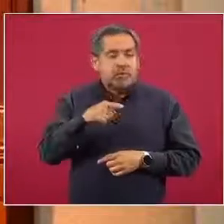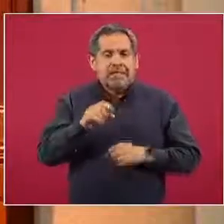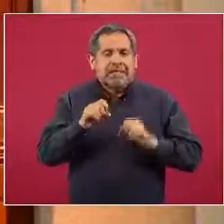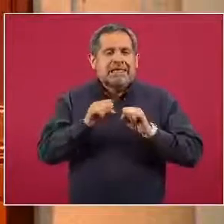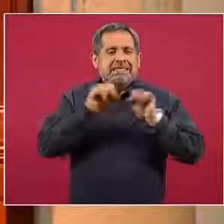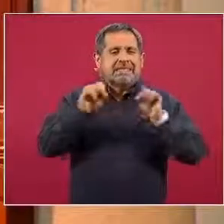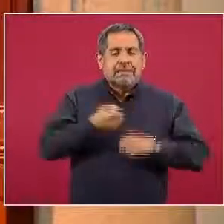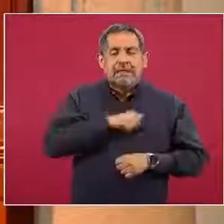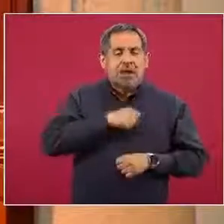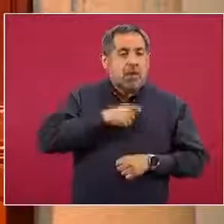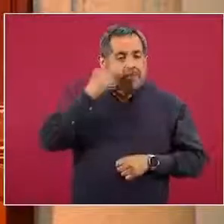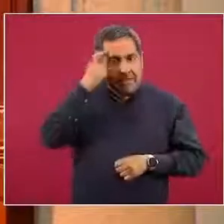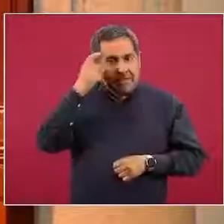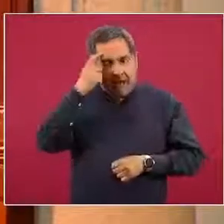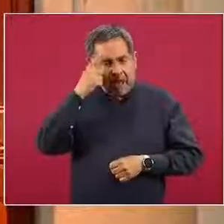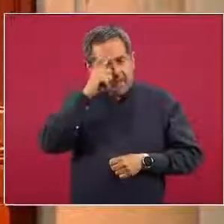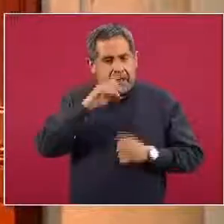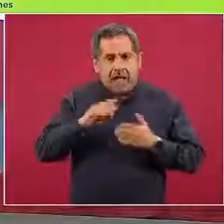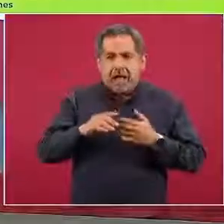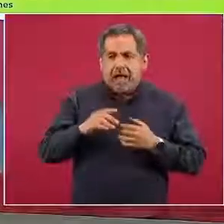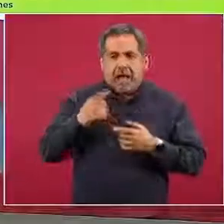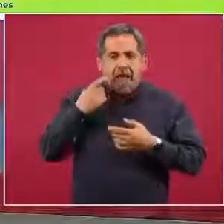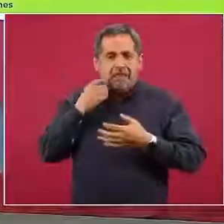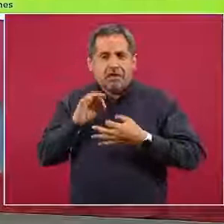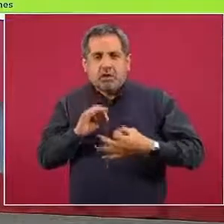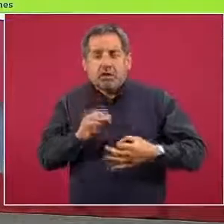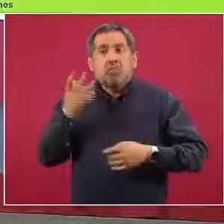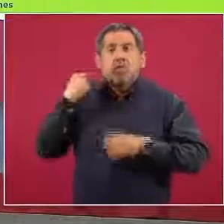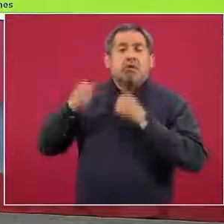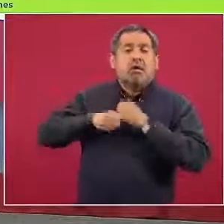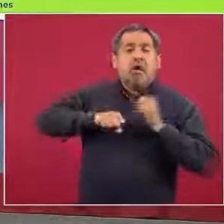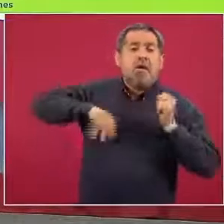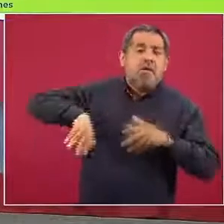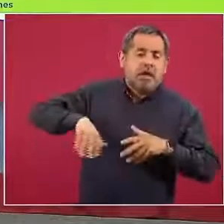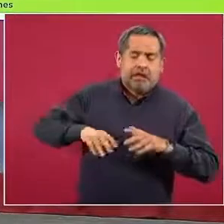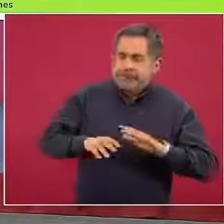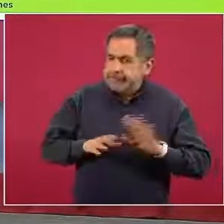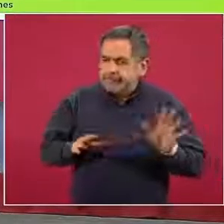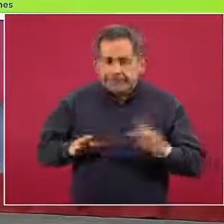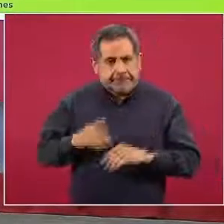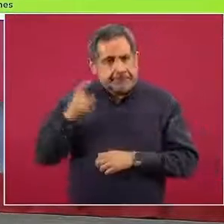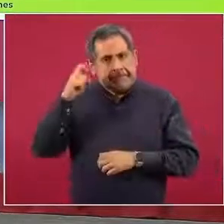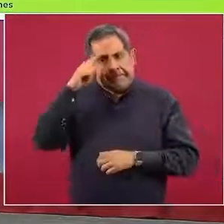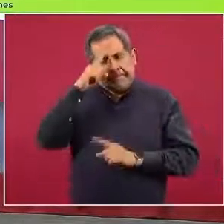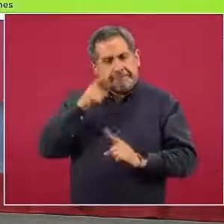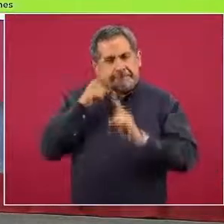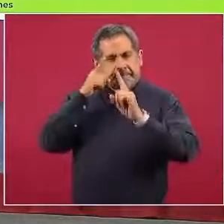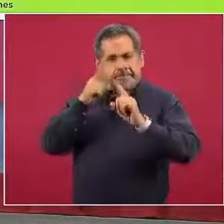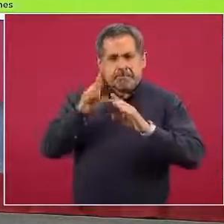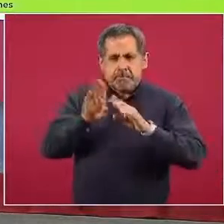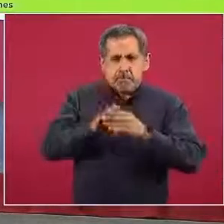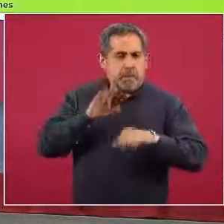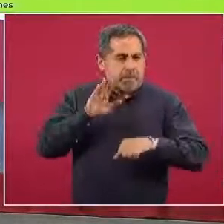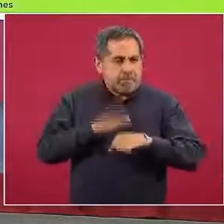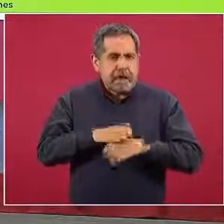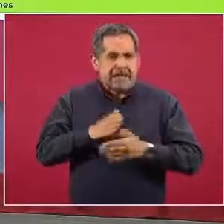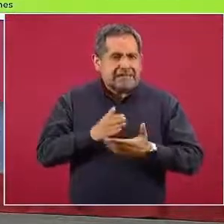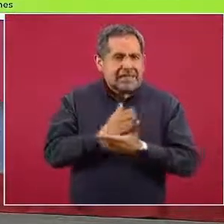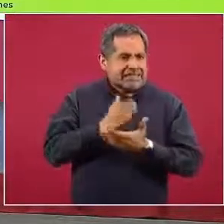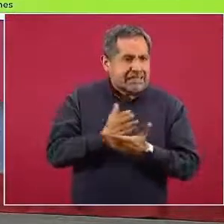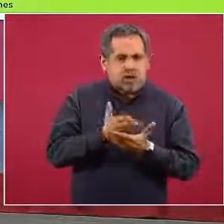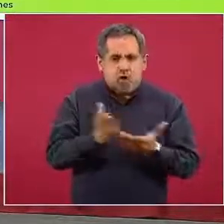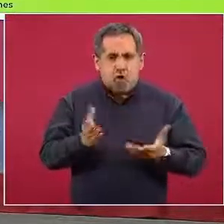mental y atención a las adicciones ha sido abandonado durante los últimos años. Entonces, un gran reto para nosotros es aumentar el acceso a la